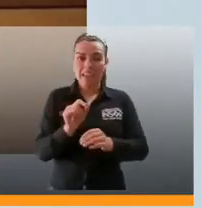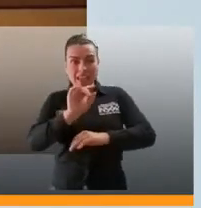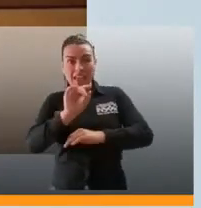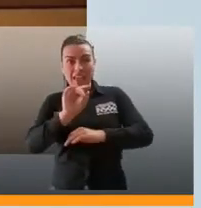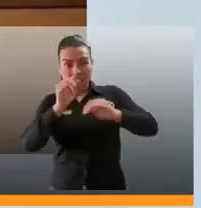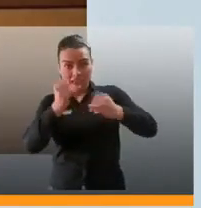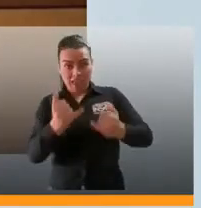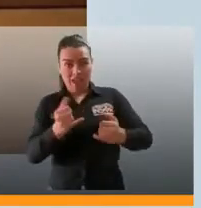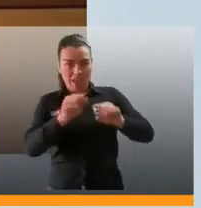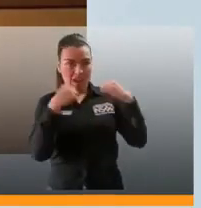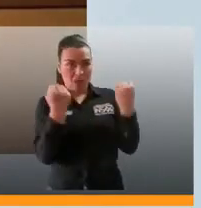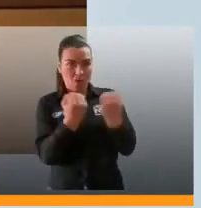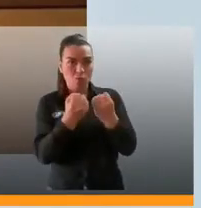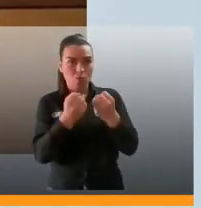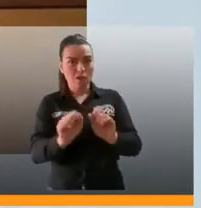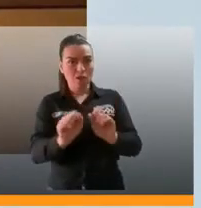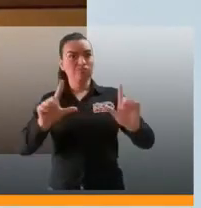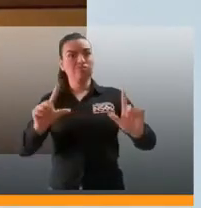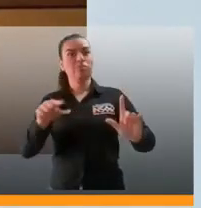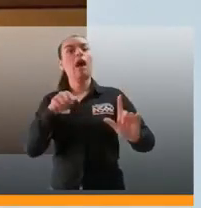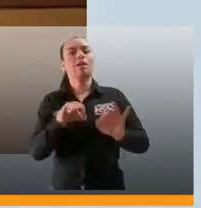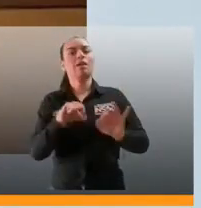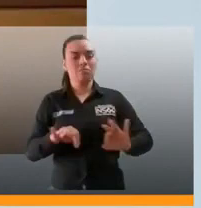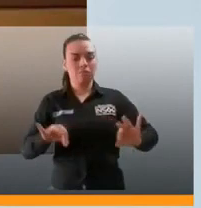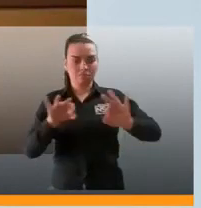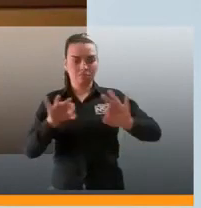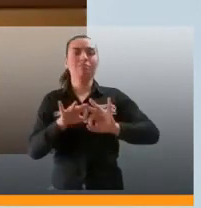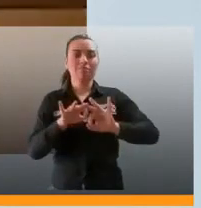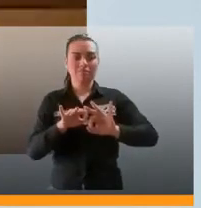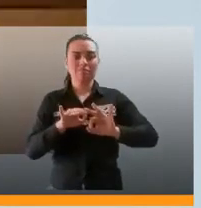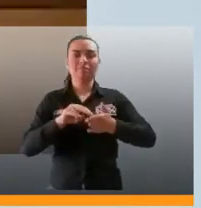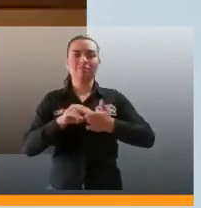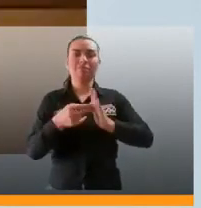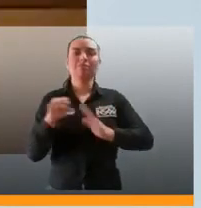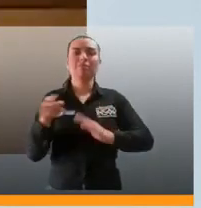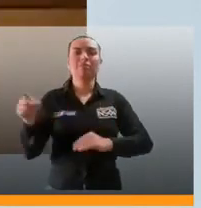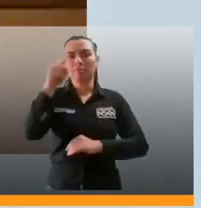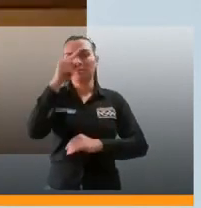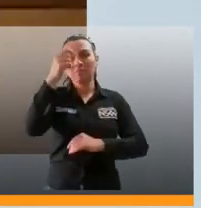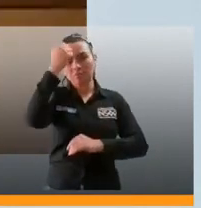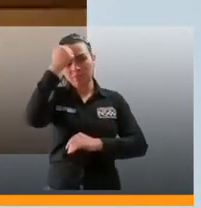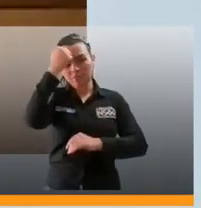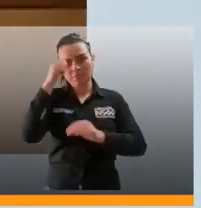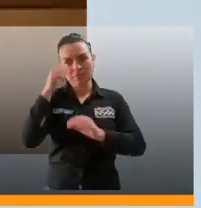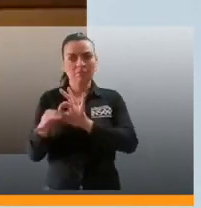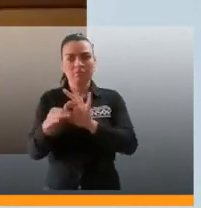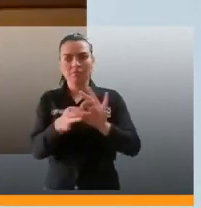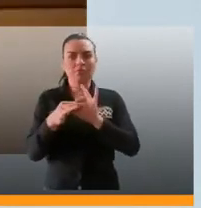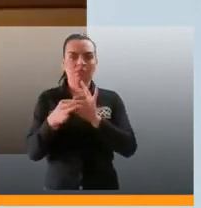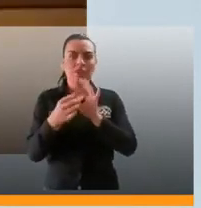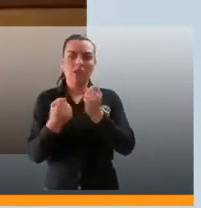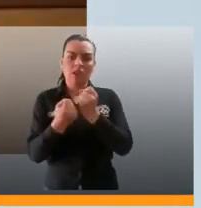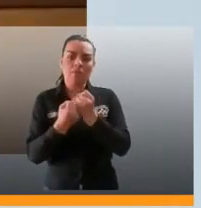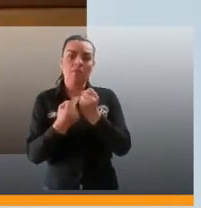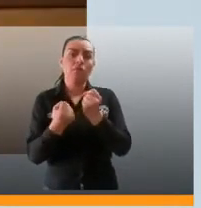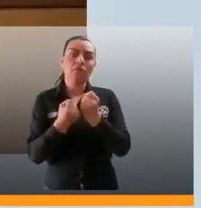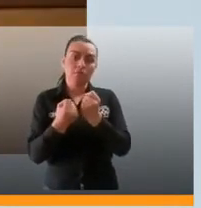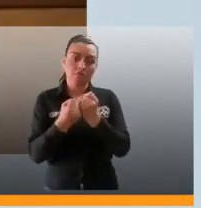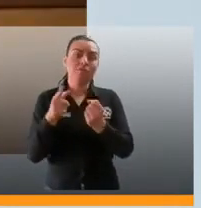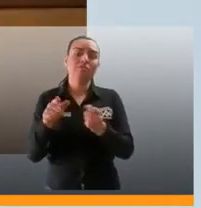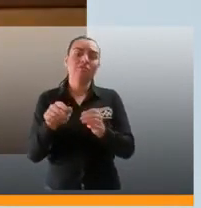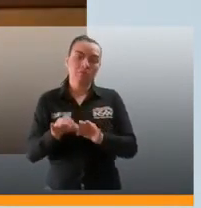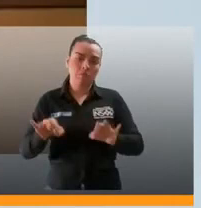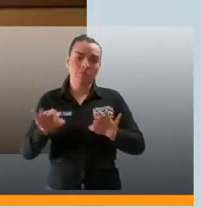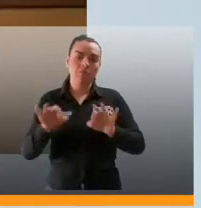profesores participen, colaboren. Hacer clases conjuntas es bien interesante. Como les decía yo, de estas experiencias